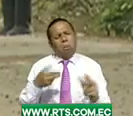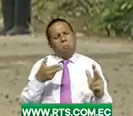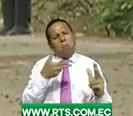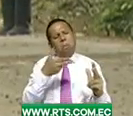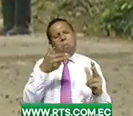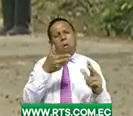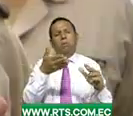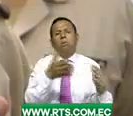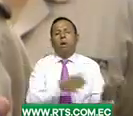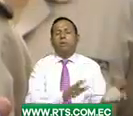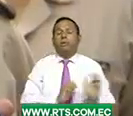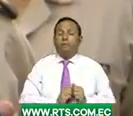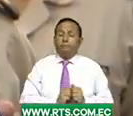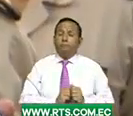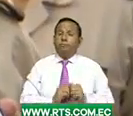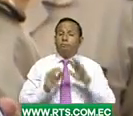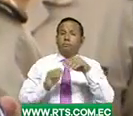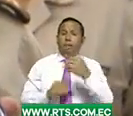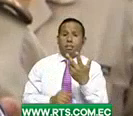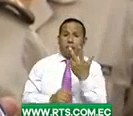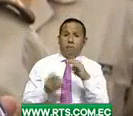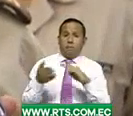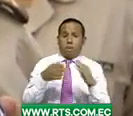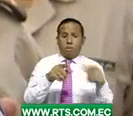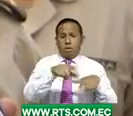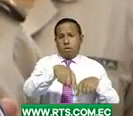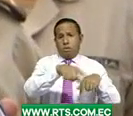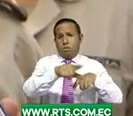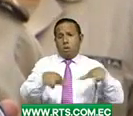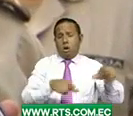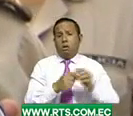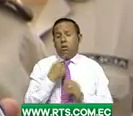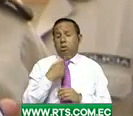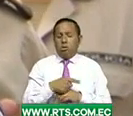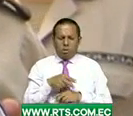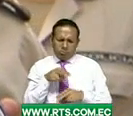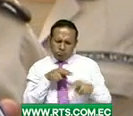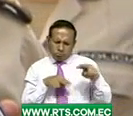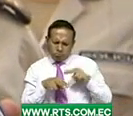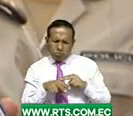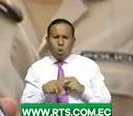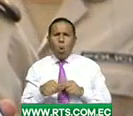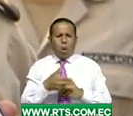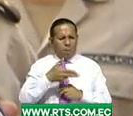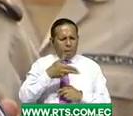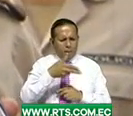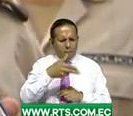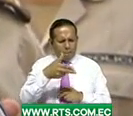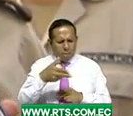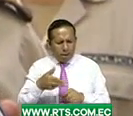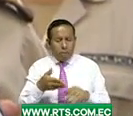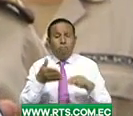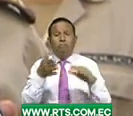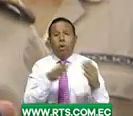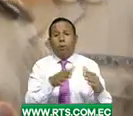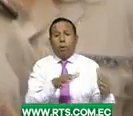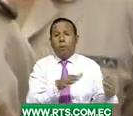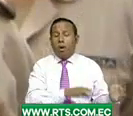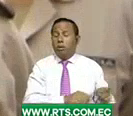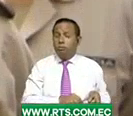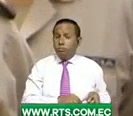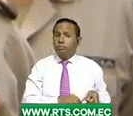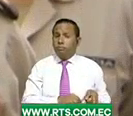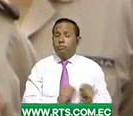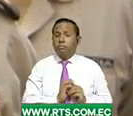lugar, supuestamente aprovisionado mediante armas de fuego contra la humanidad y quitándoles la vida a los ciudadanos. Así